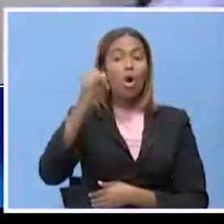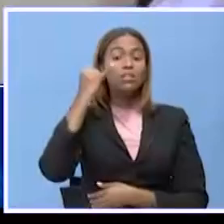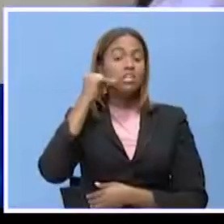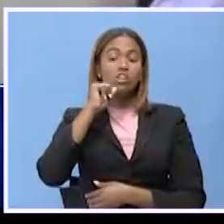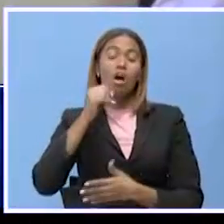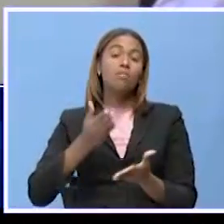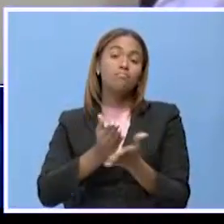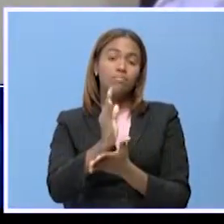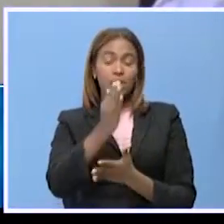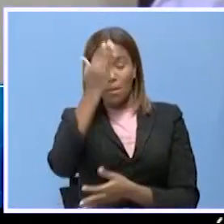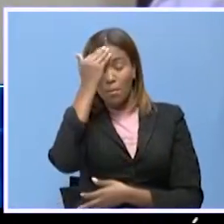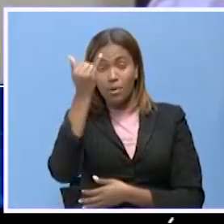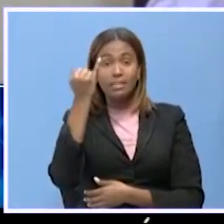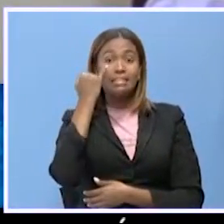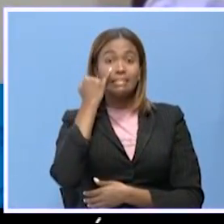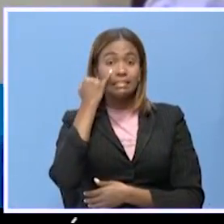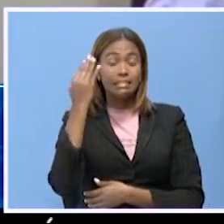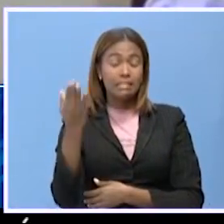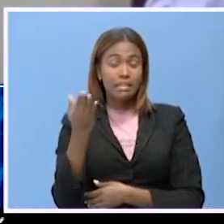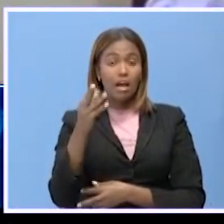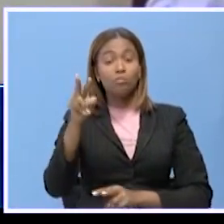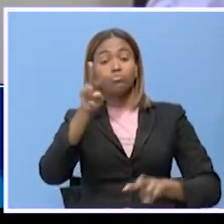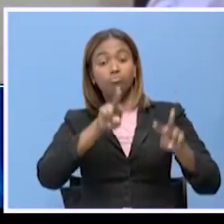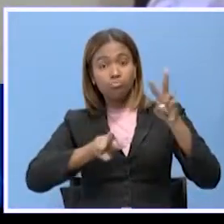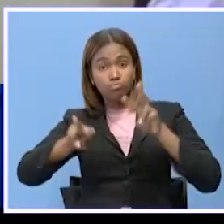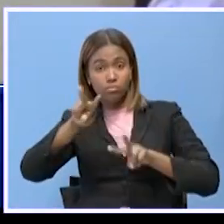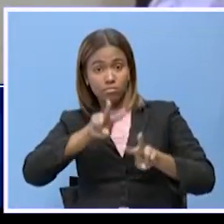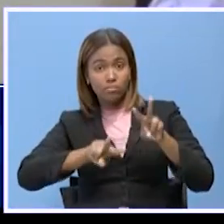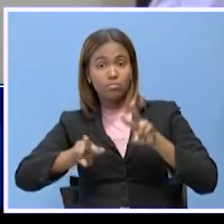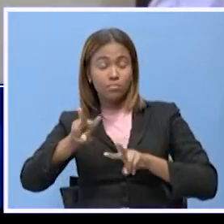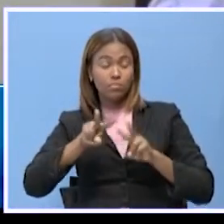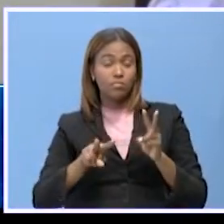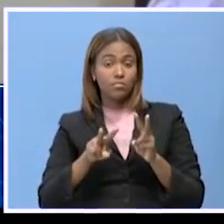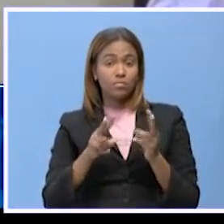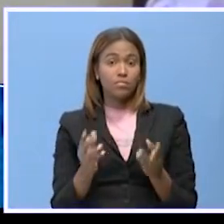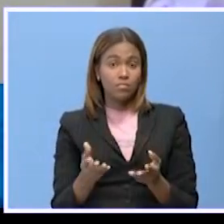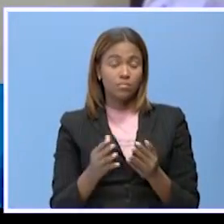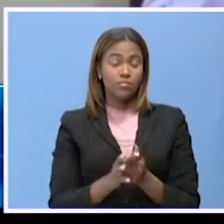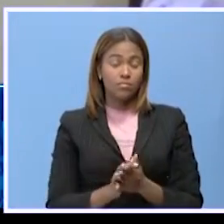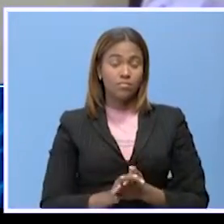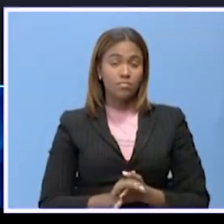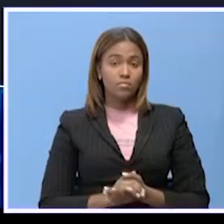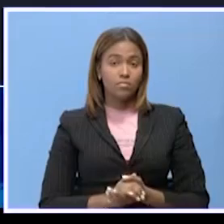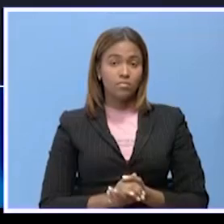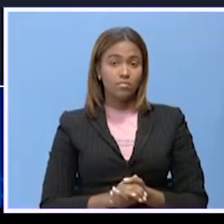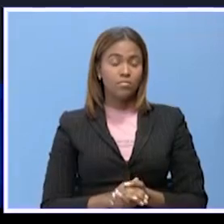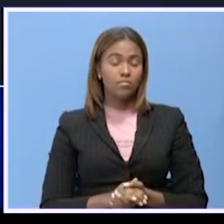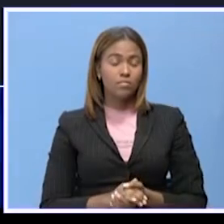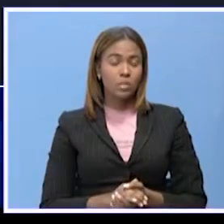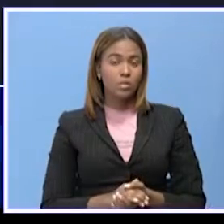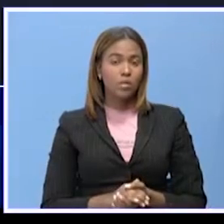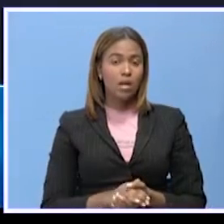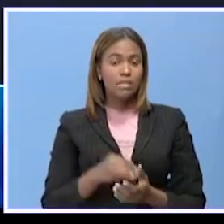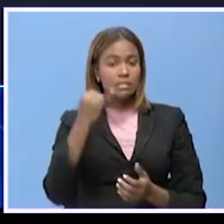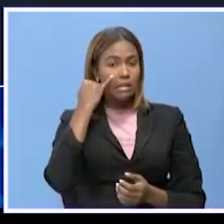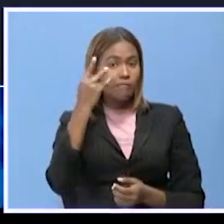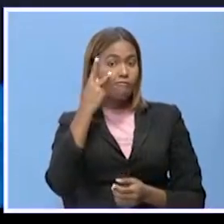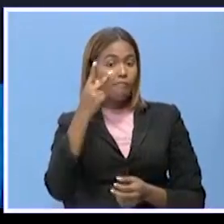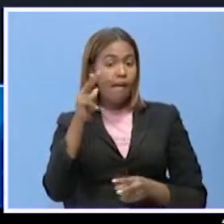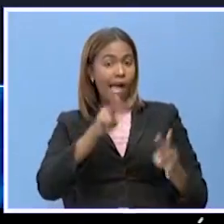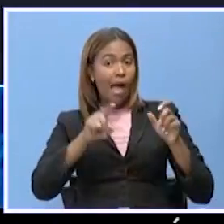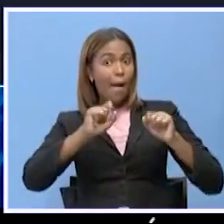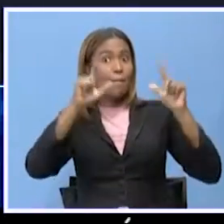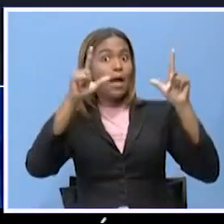entrar. Porque si se supervisa de una manera sorpresiva y